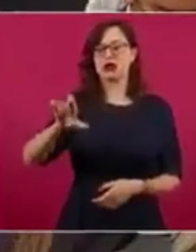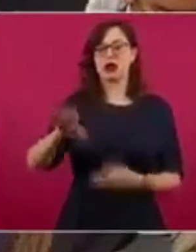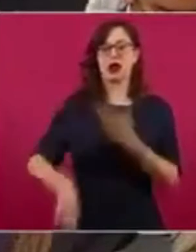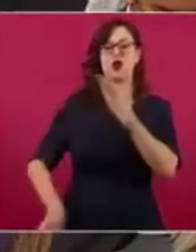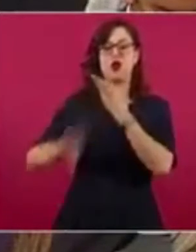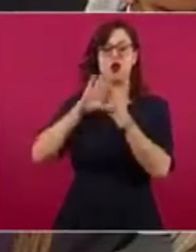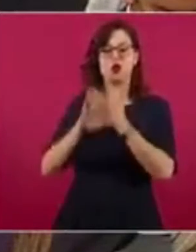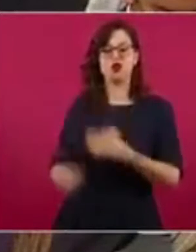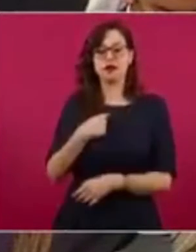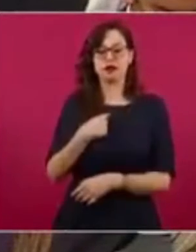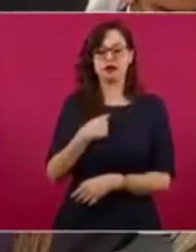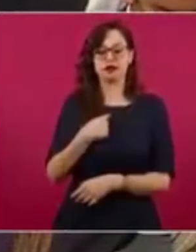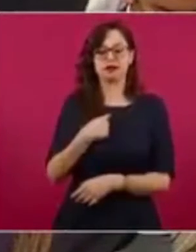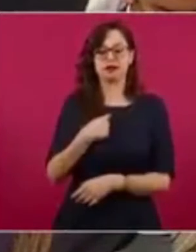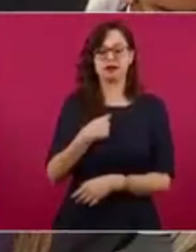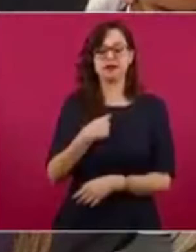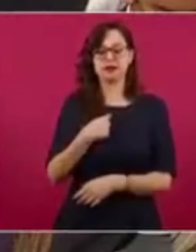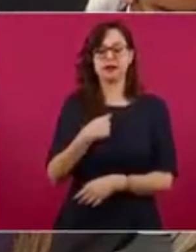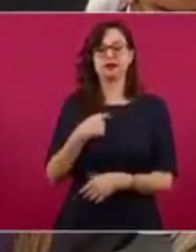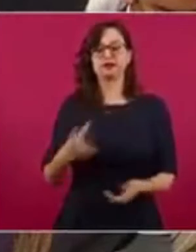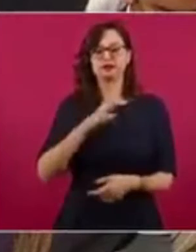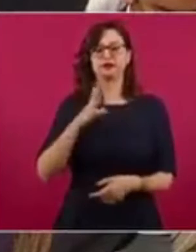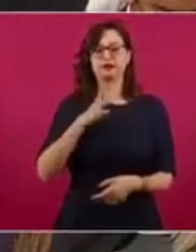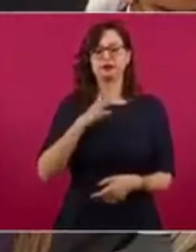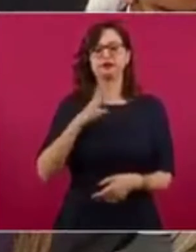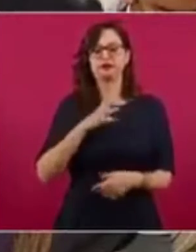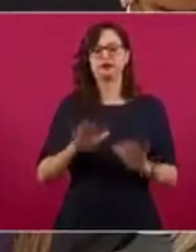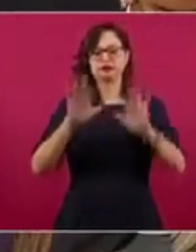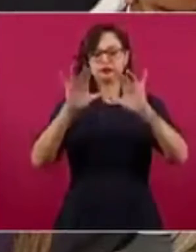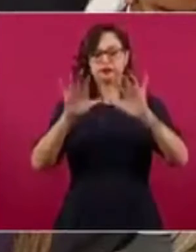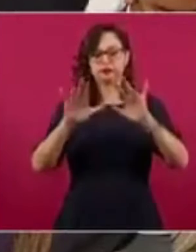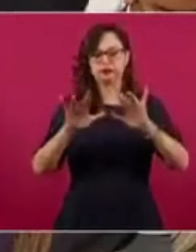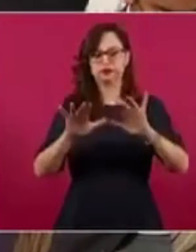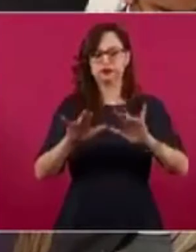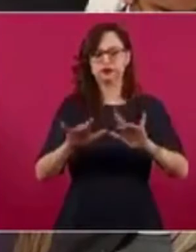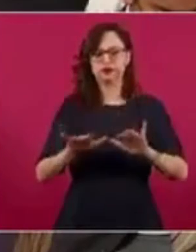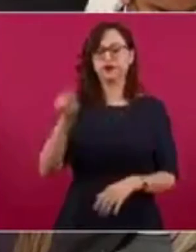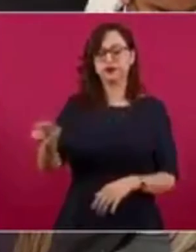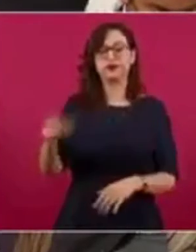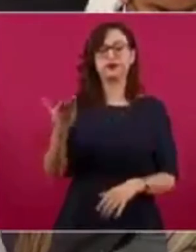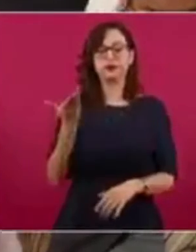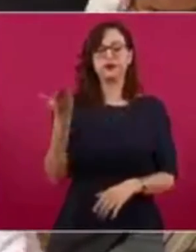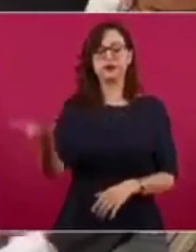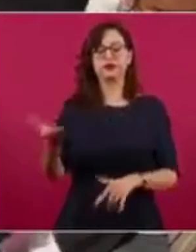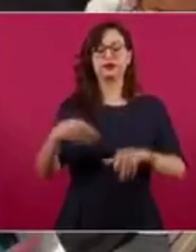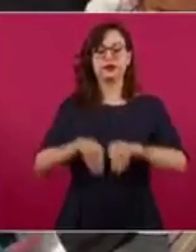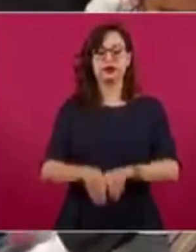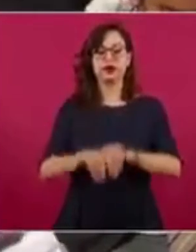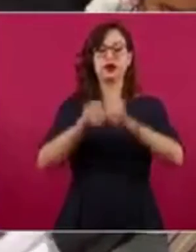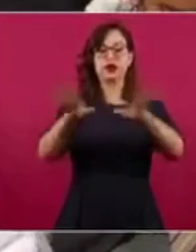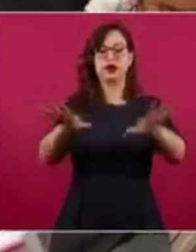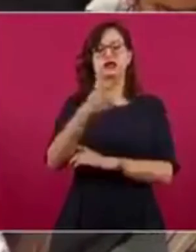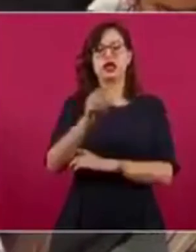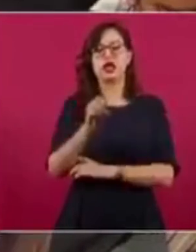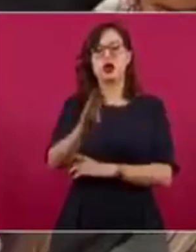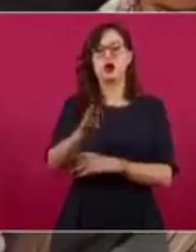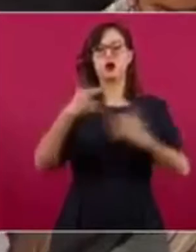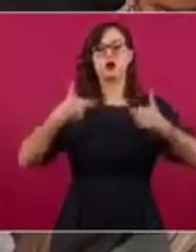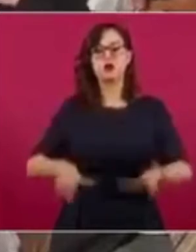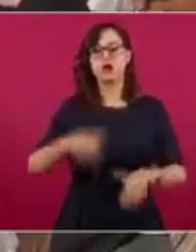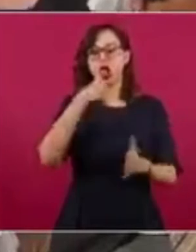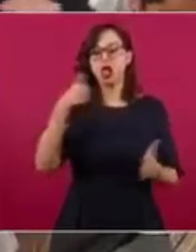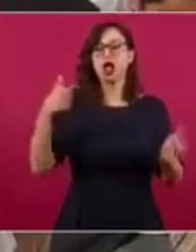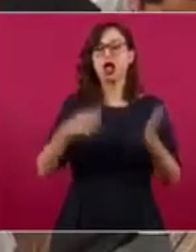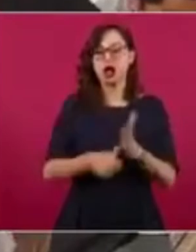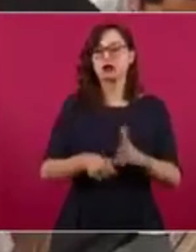del gobierno federal, ahí está la carta que pidió que se publicara en nombre de la Secretaría de Gobernación y esto